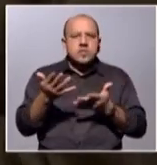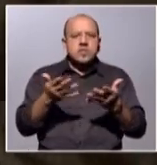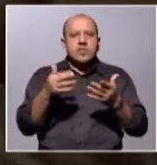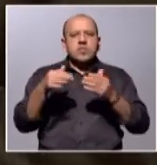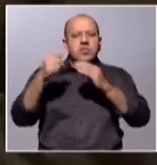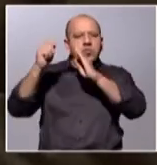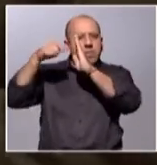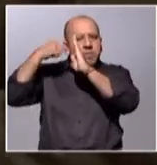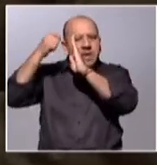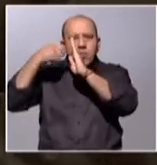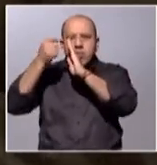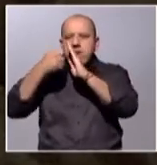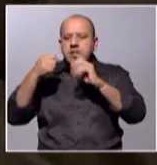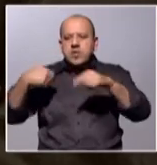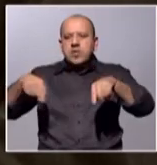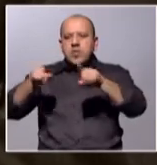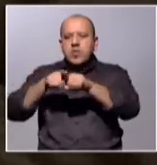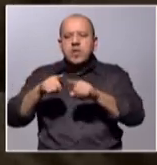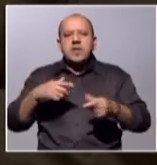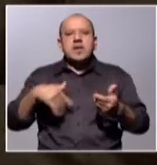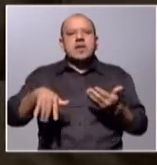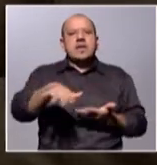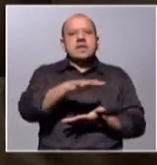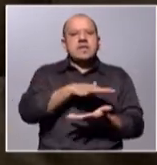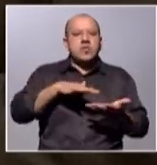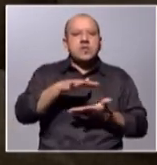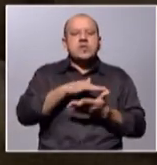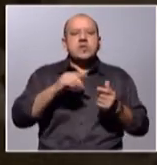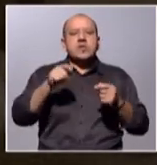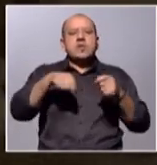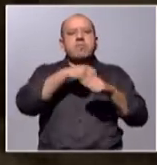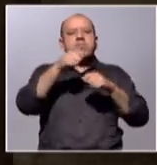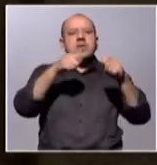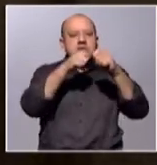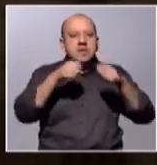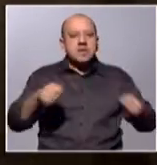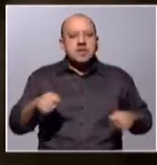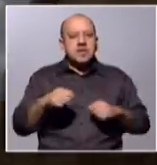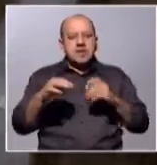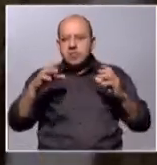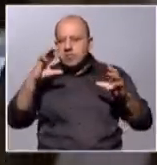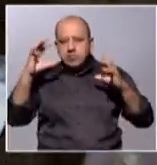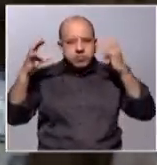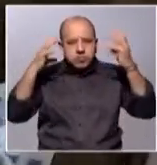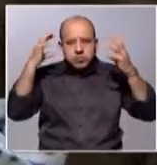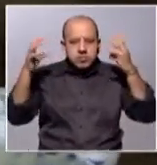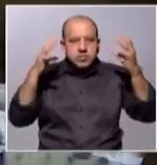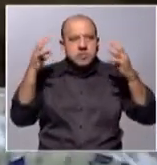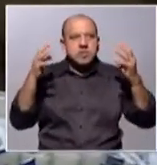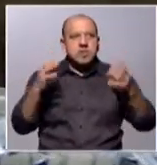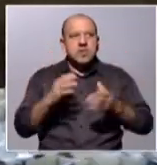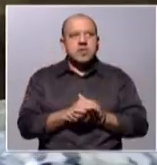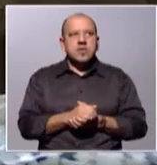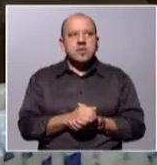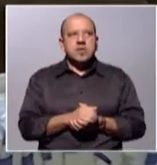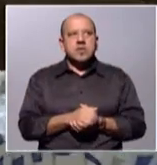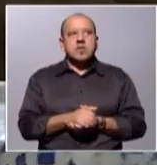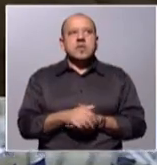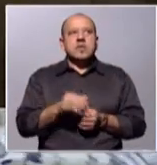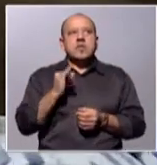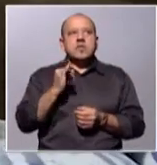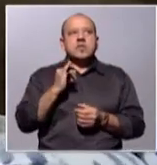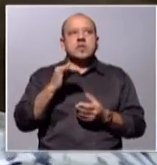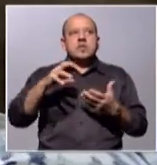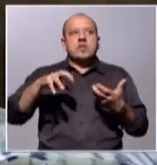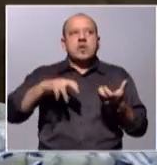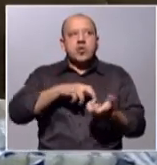película y me imagino que la situación al frente del pit cnt es de locos es compleja porque hay que